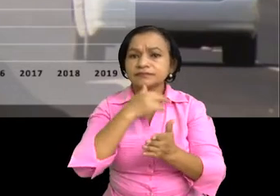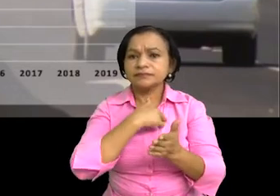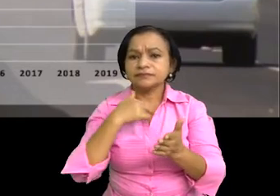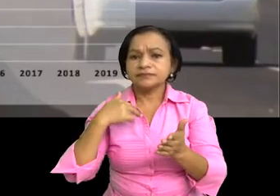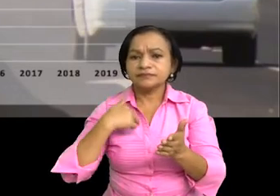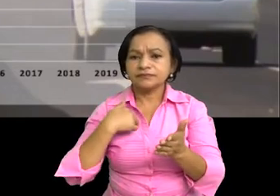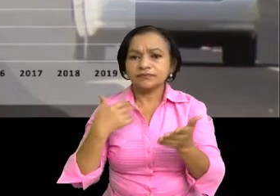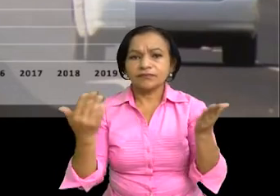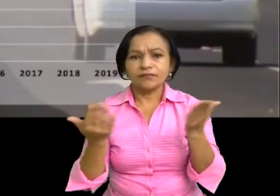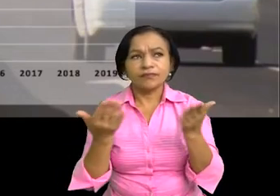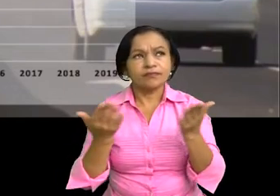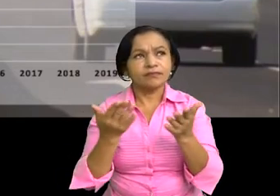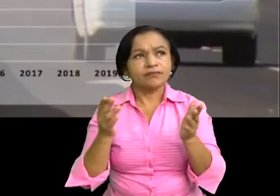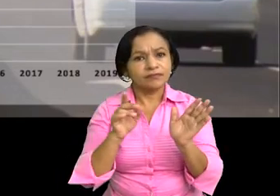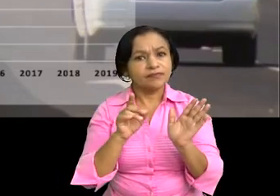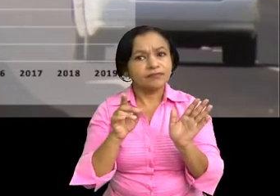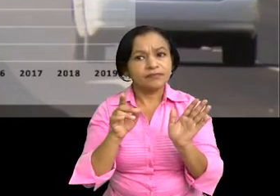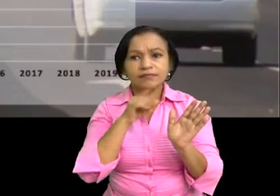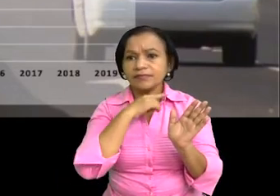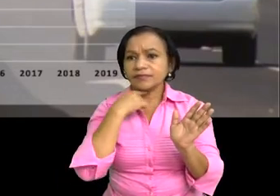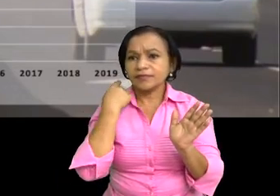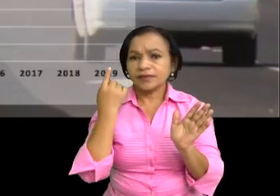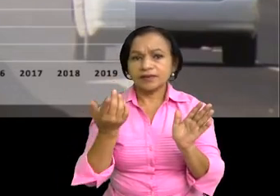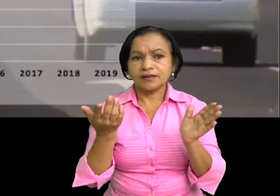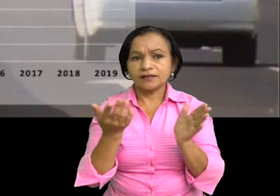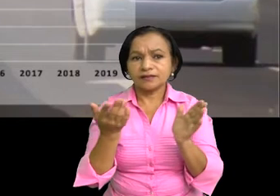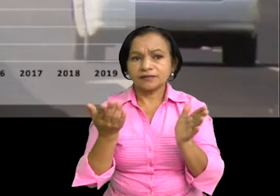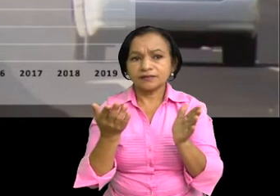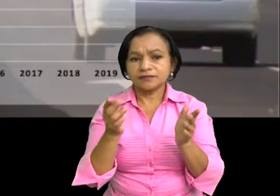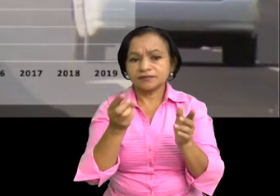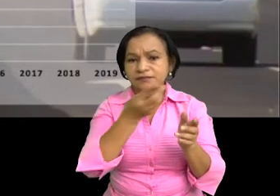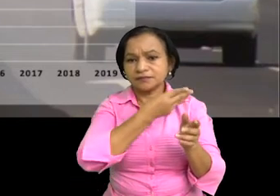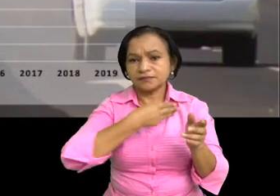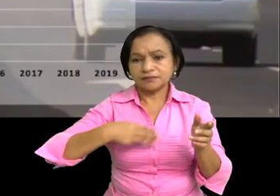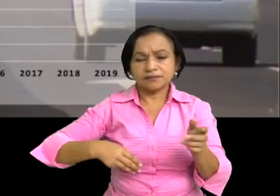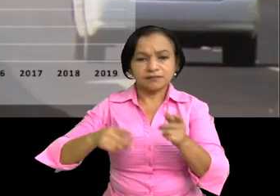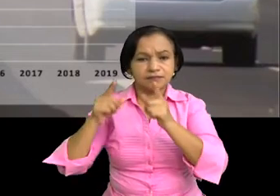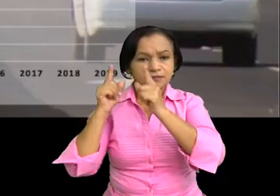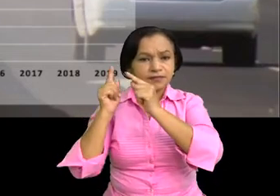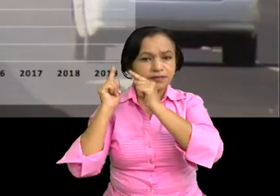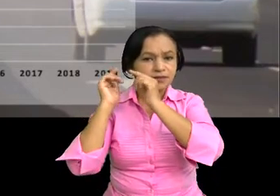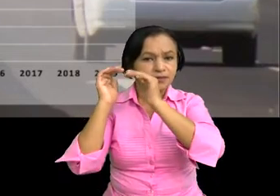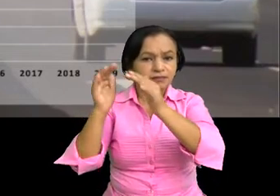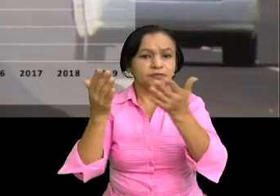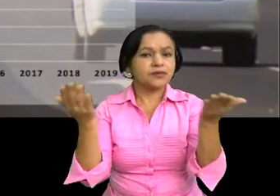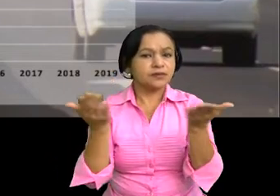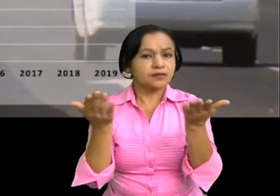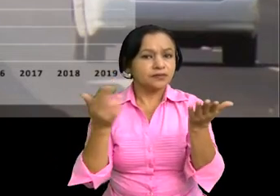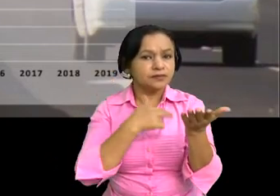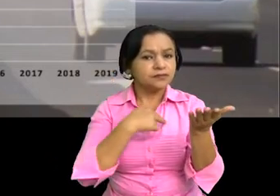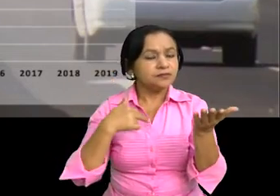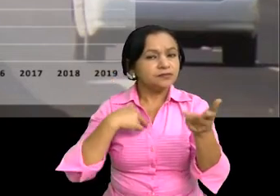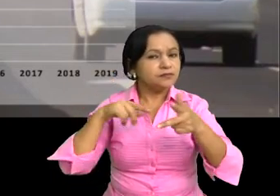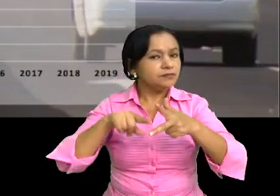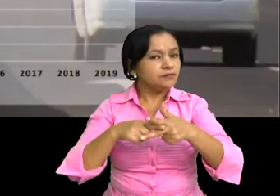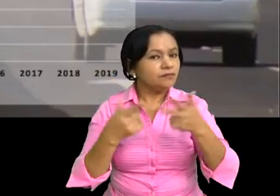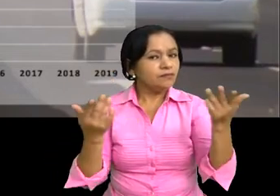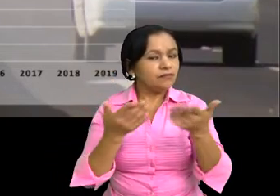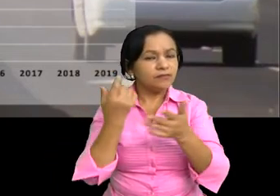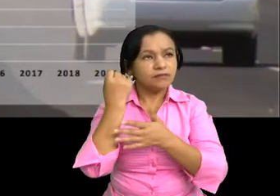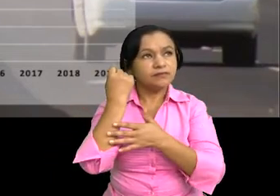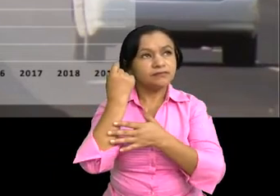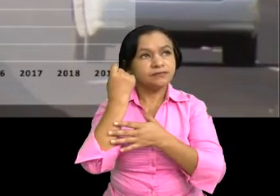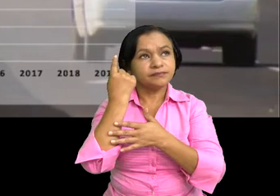realizado bastante acertado, por cierto, desde el ministerio, ¿no? desde su entidad. A partir de eso, ¿cómo vamos